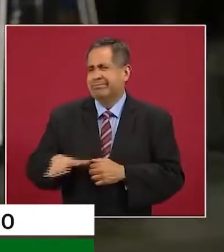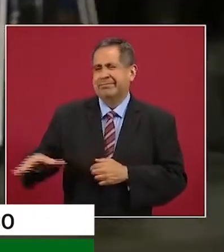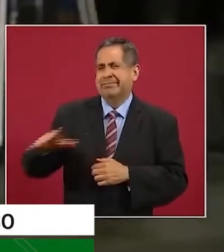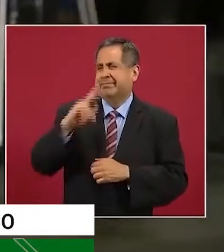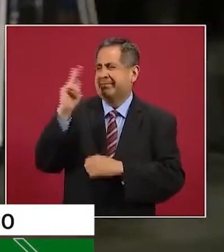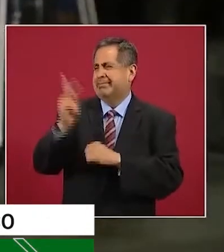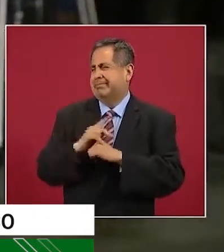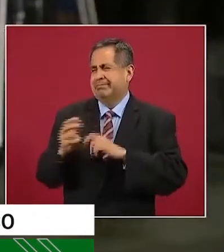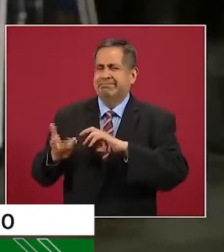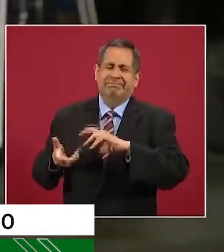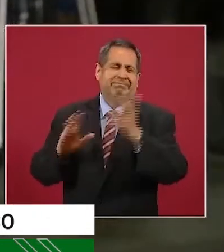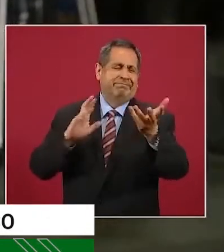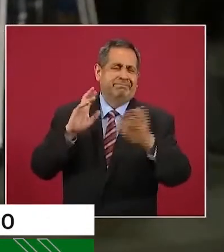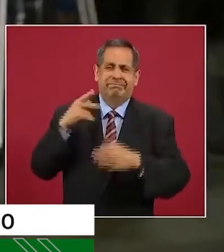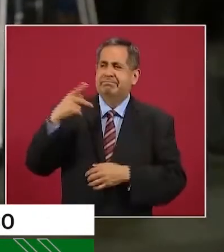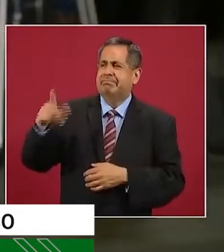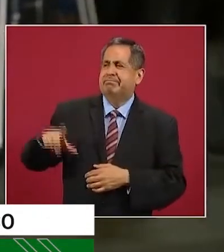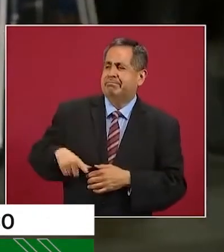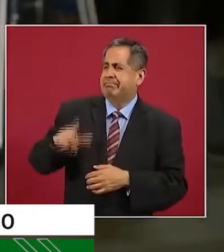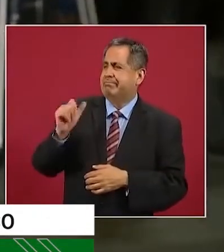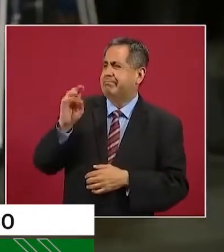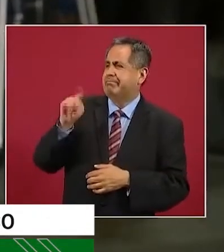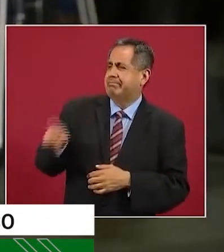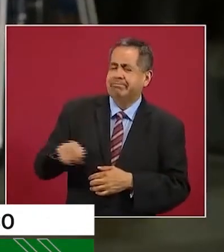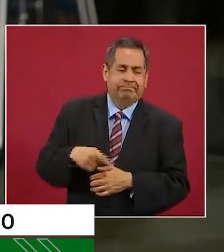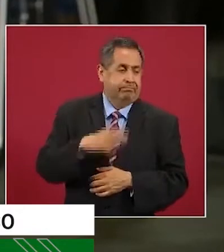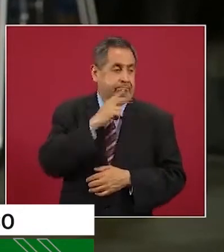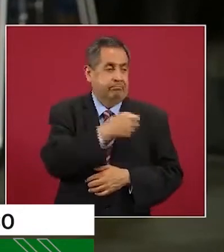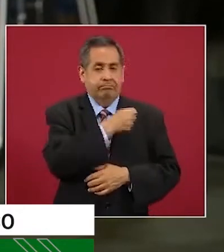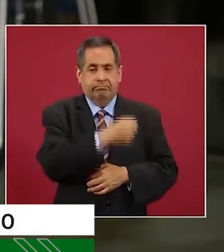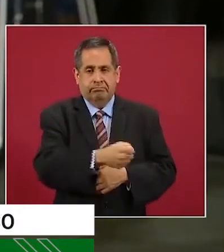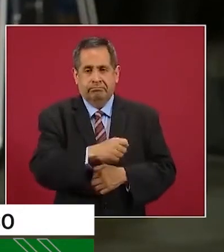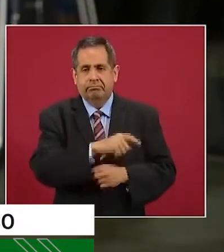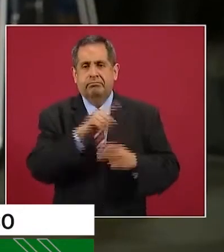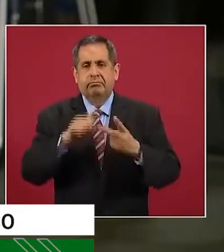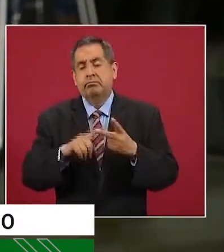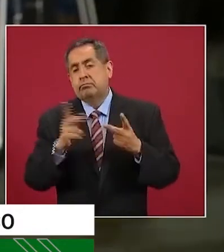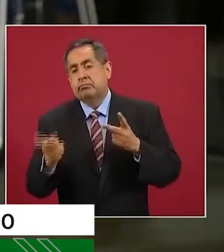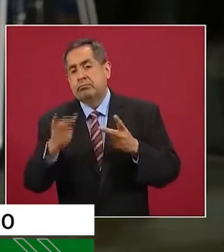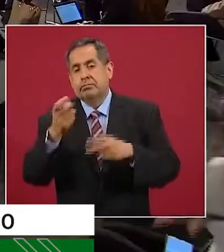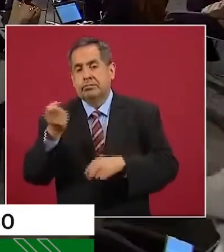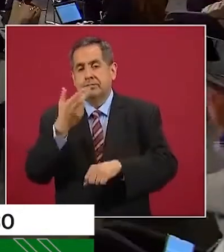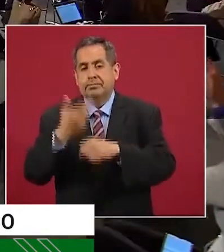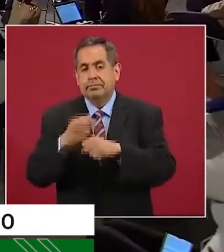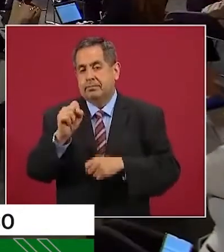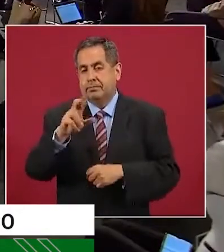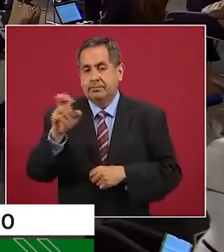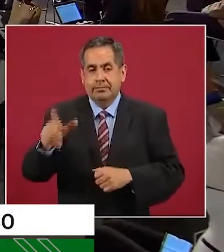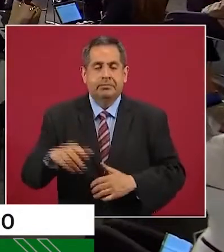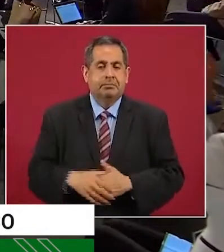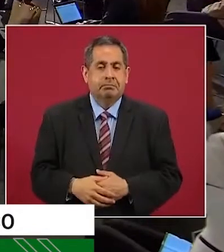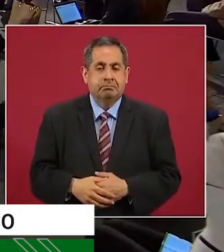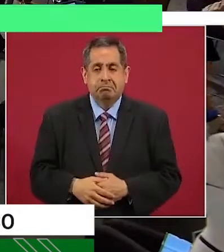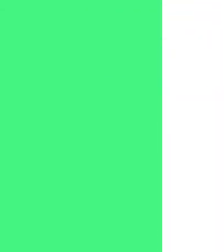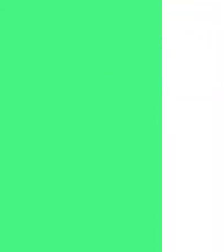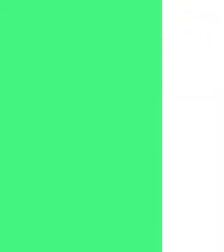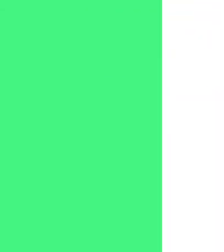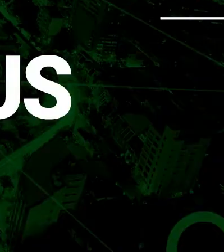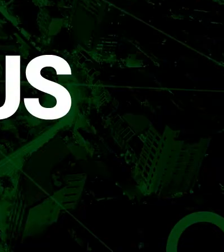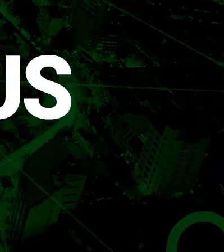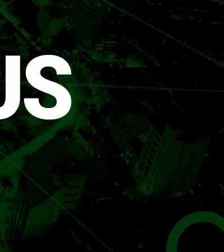López Obrador descartó hacer algún comentario sobre el anuncio de Ricardo Anaya de su regreso a la vida pública. Sí, no tengo